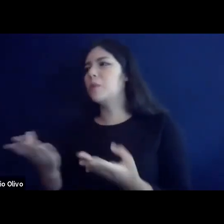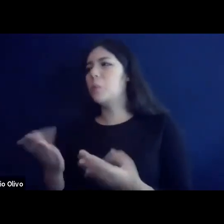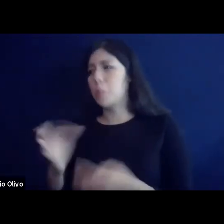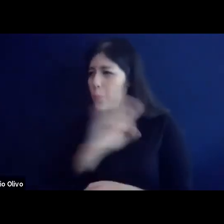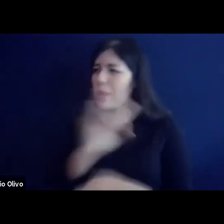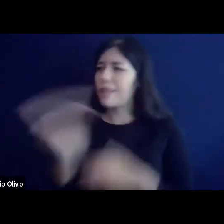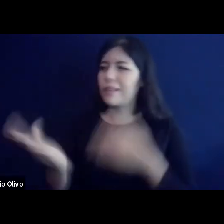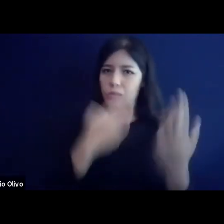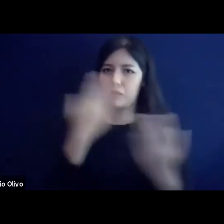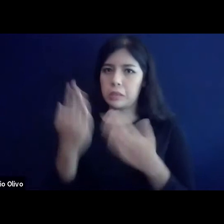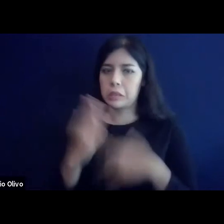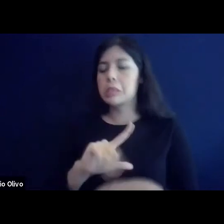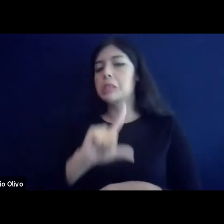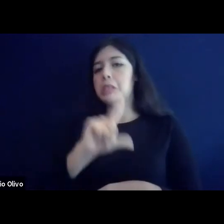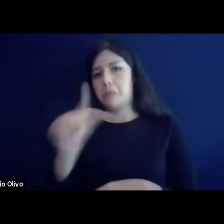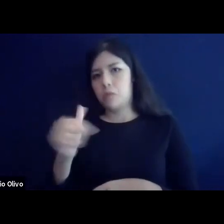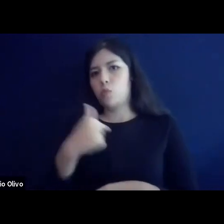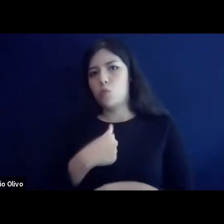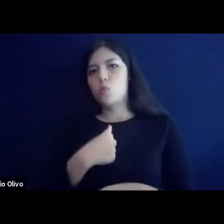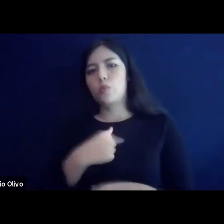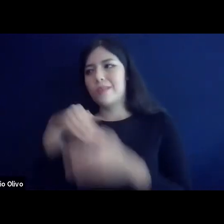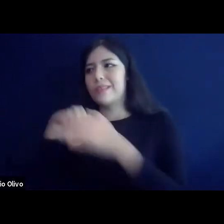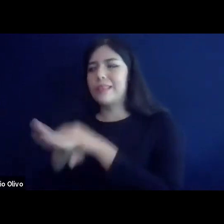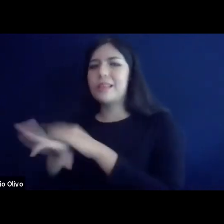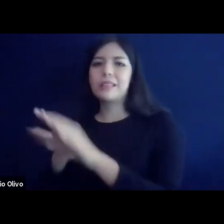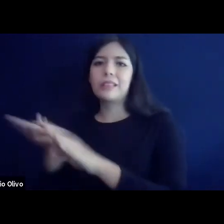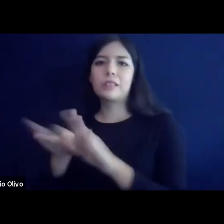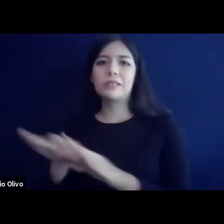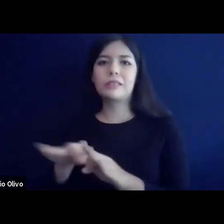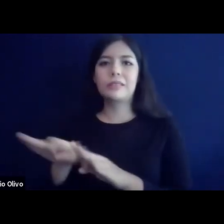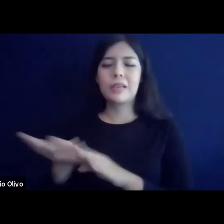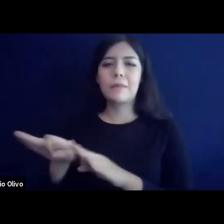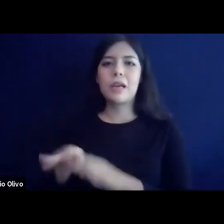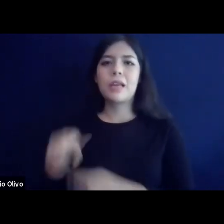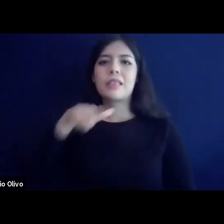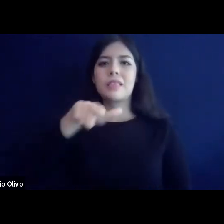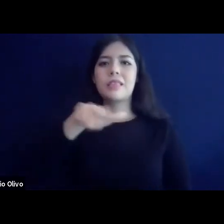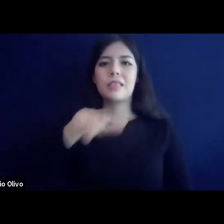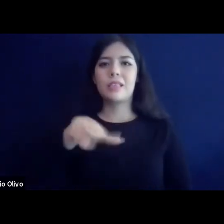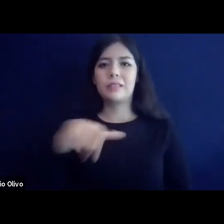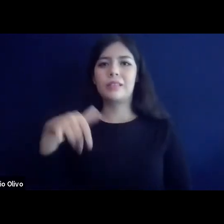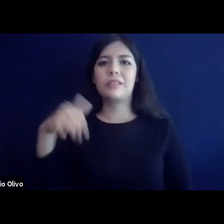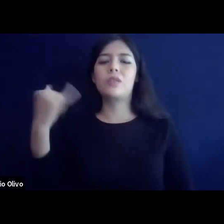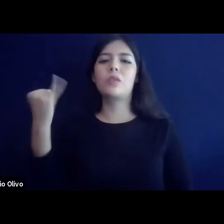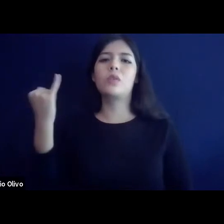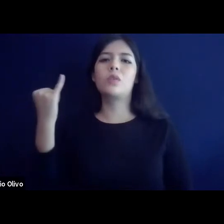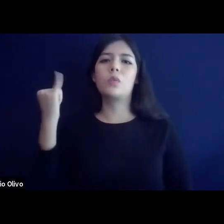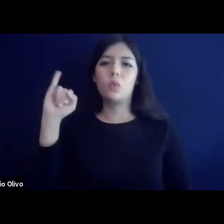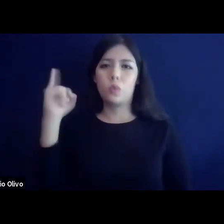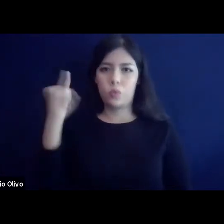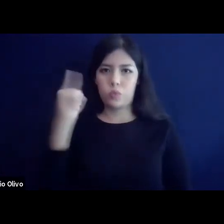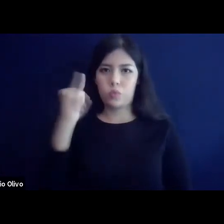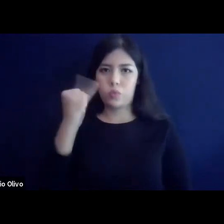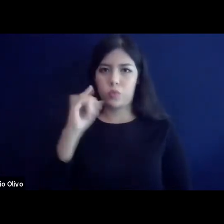las cosas, entré a trabajar el 17 de junio del 2019, hace un